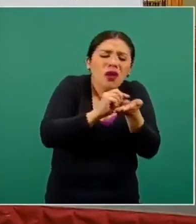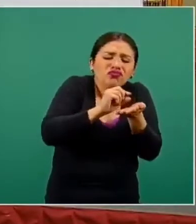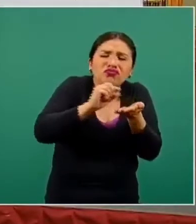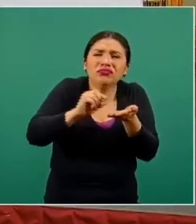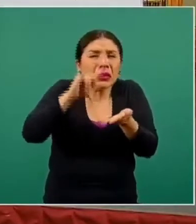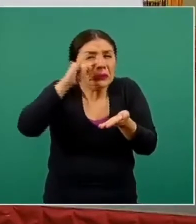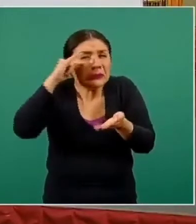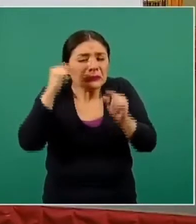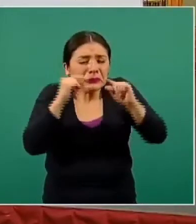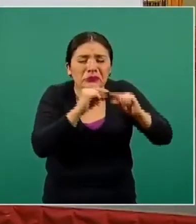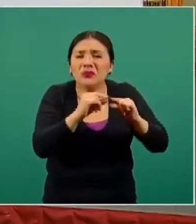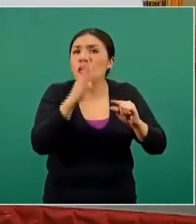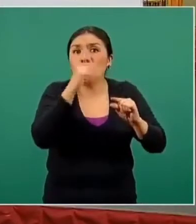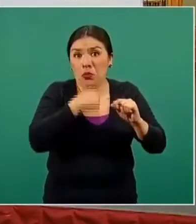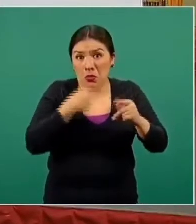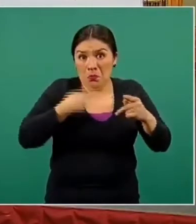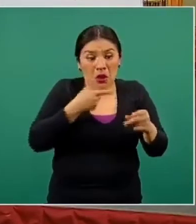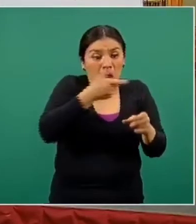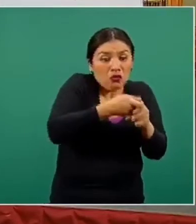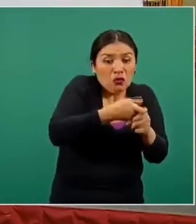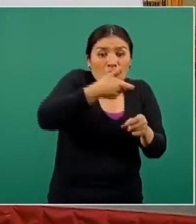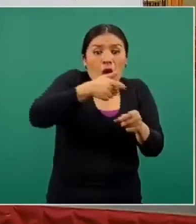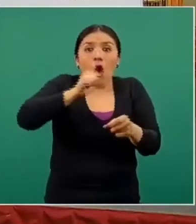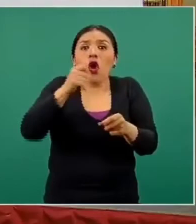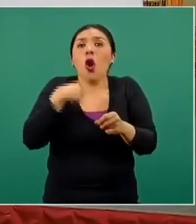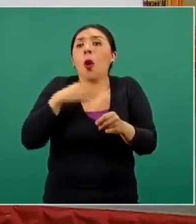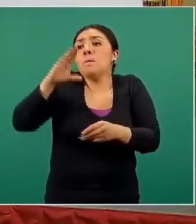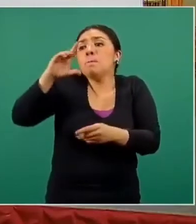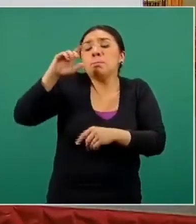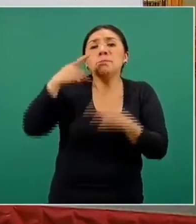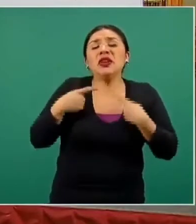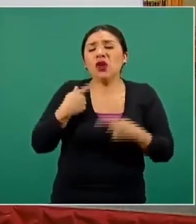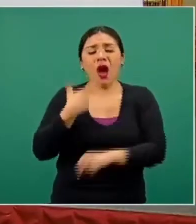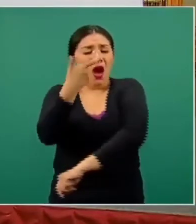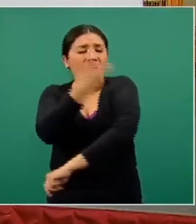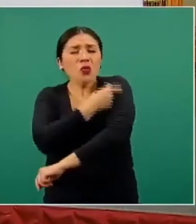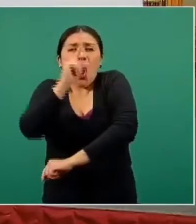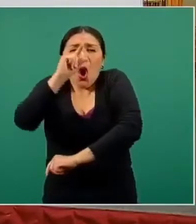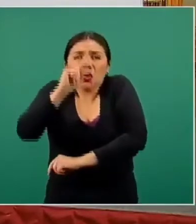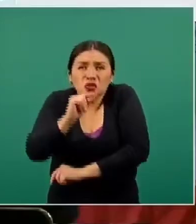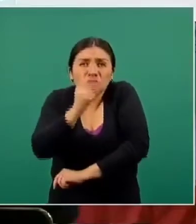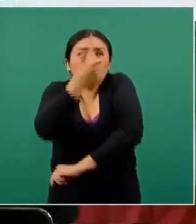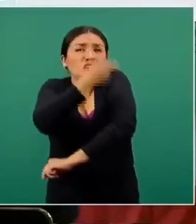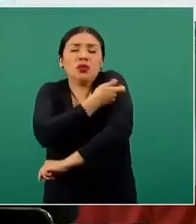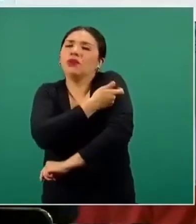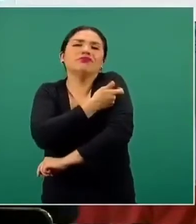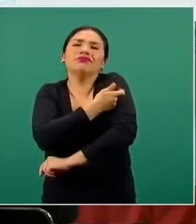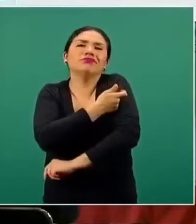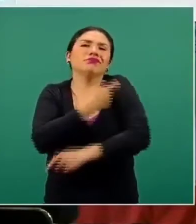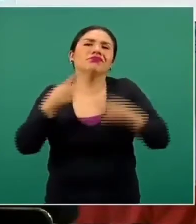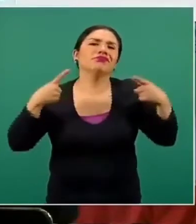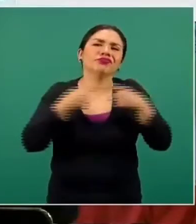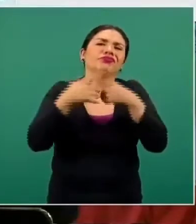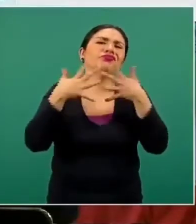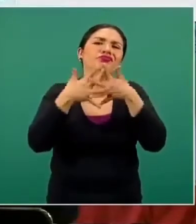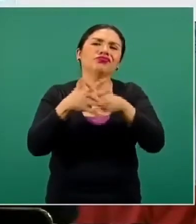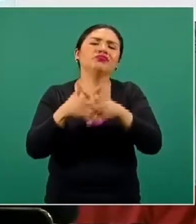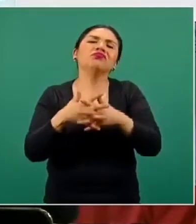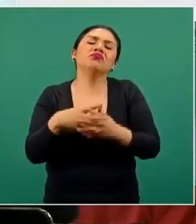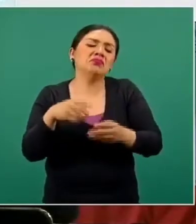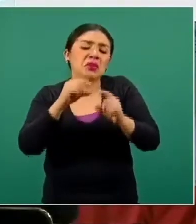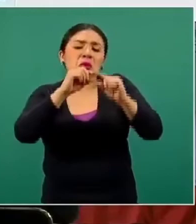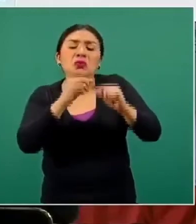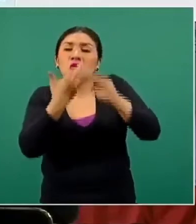puede poner a una persona una cantidad menor a la dosis recomendada, al volumen de líquido, y esa dosis necesariamente se desperdicia,